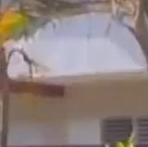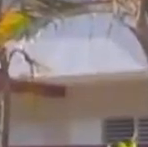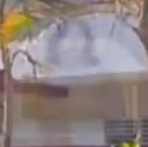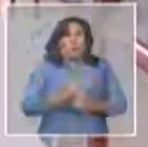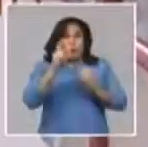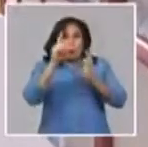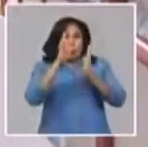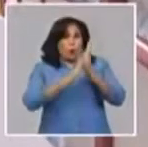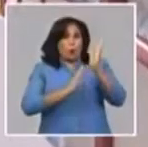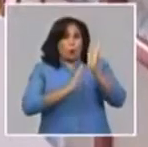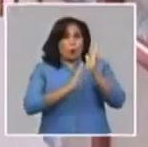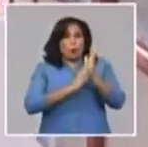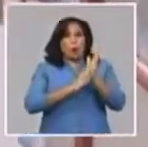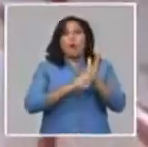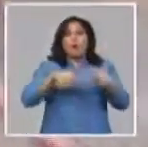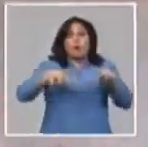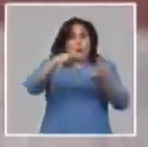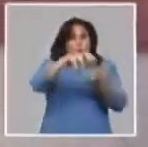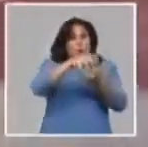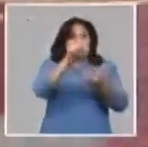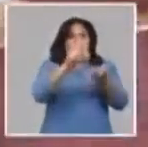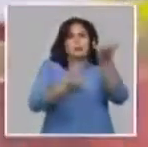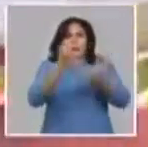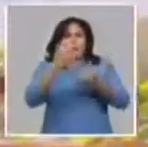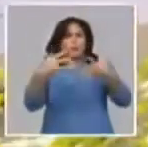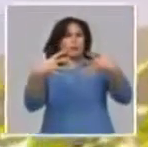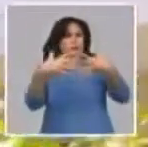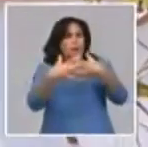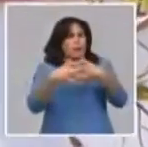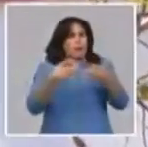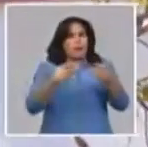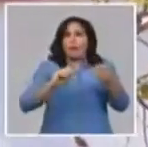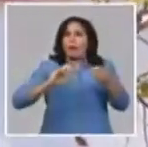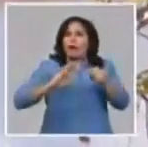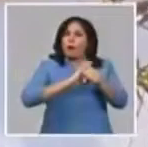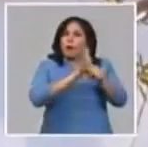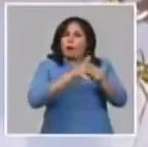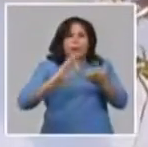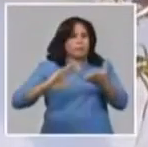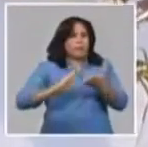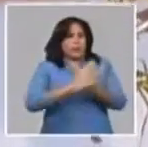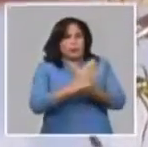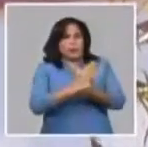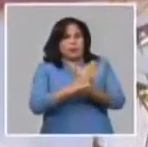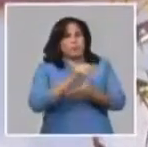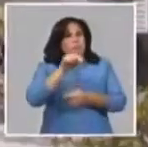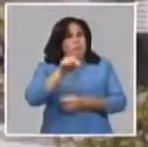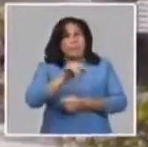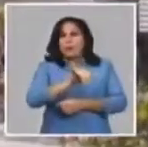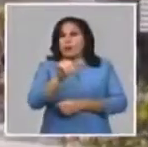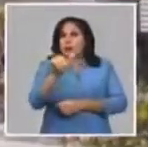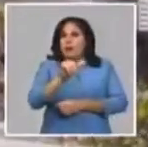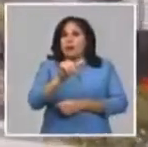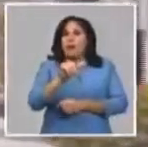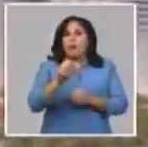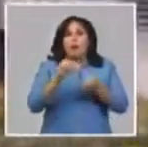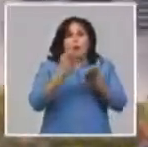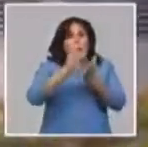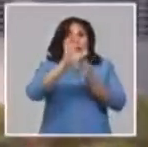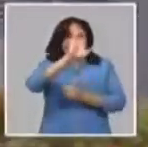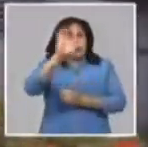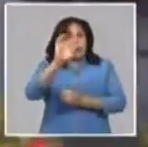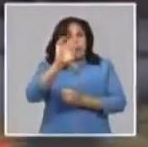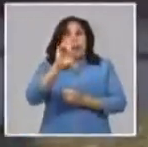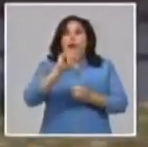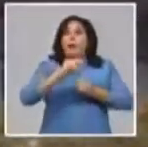Más de un mes lleva la residencia deportiva de Cienfuegos vinculada al combate directo contra la COVID-19. Al igual que en la EIDE provincial Jorge